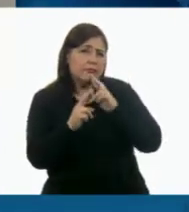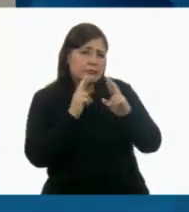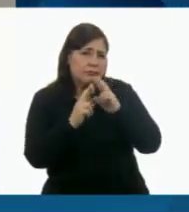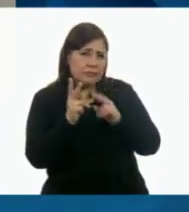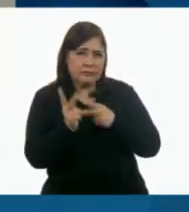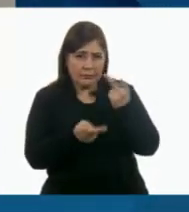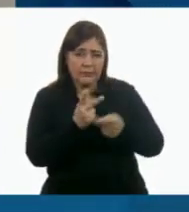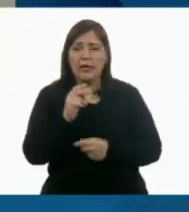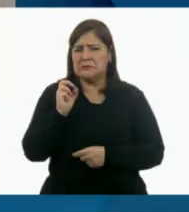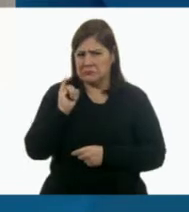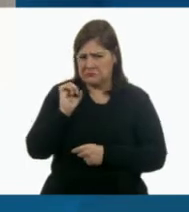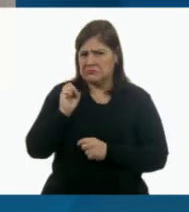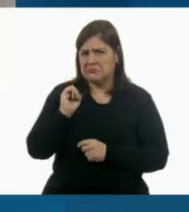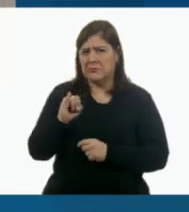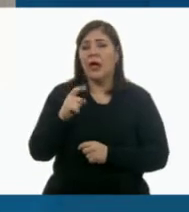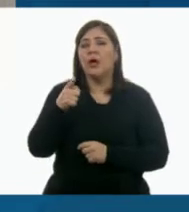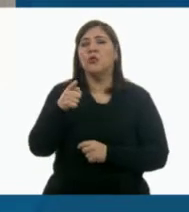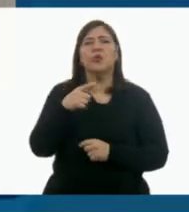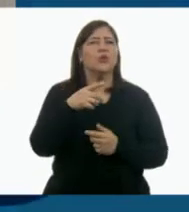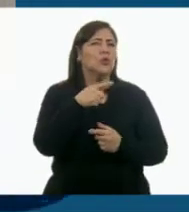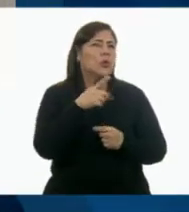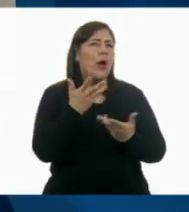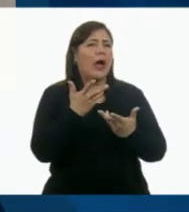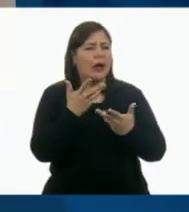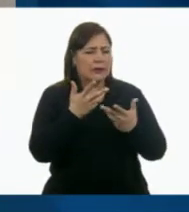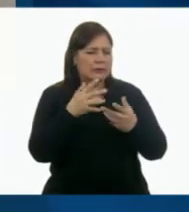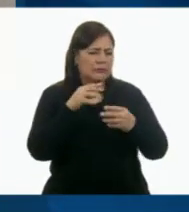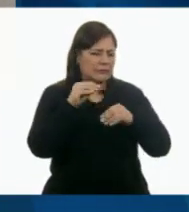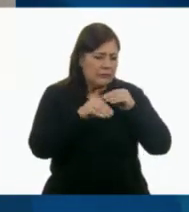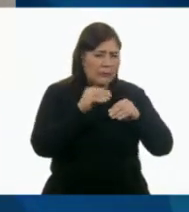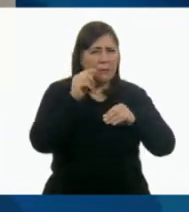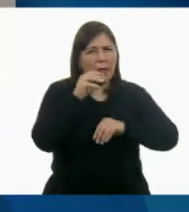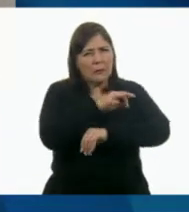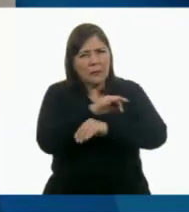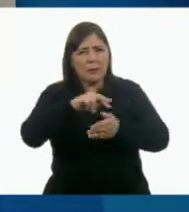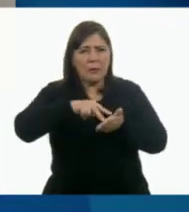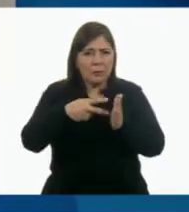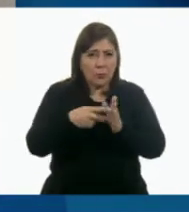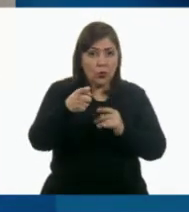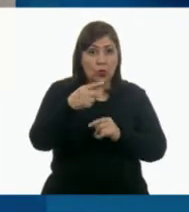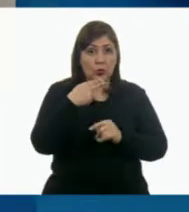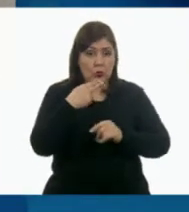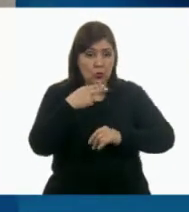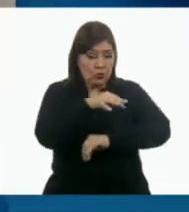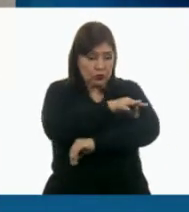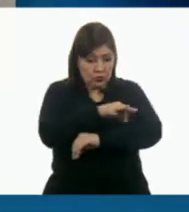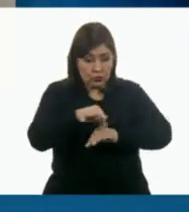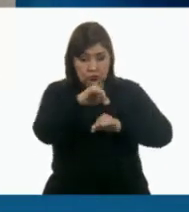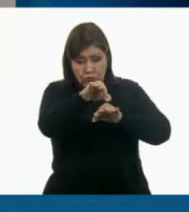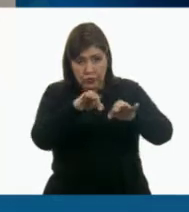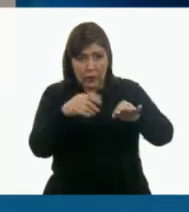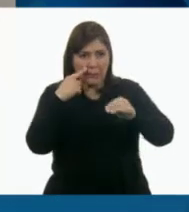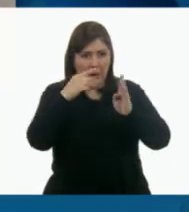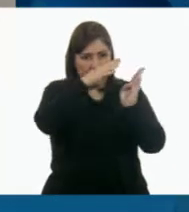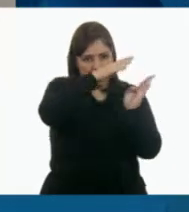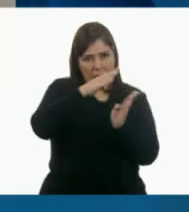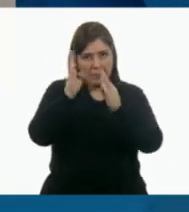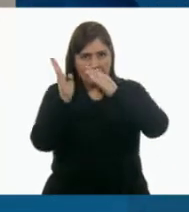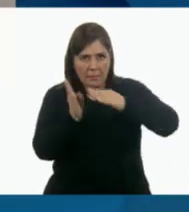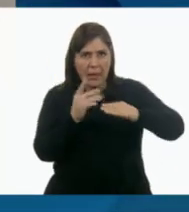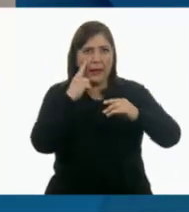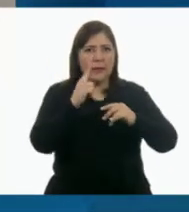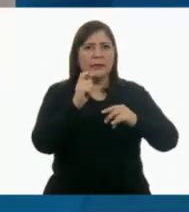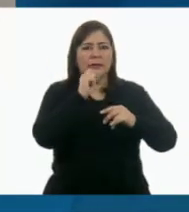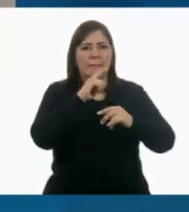dime. Cuando realizas tu trabajo de arquitecto, ¿utilizas las líneas paralelas y las líneas secantes? Sí, y muchos